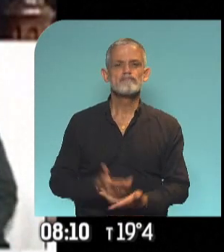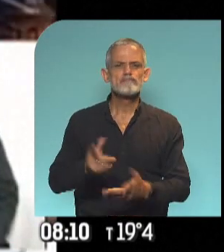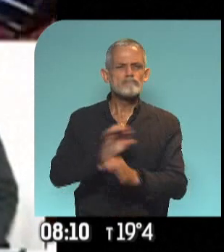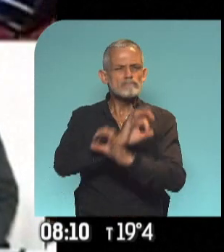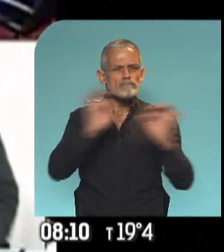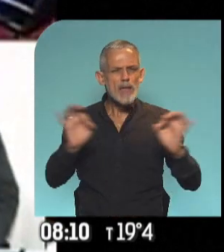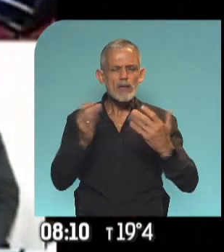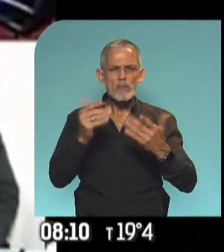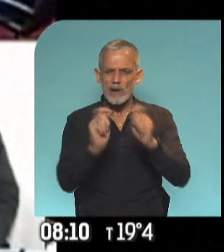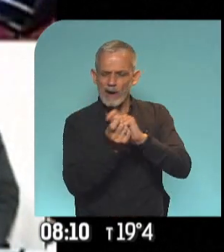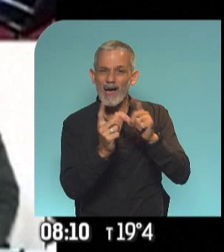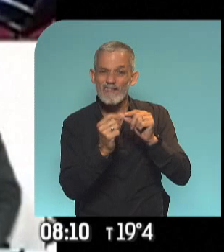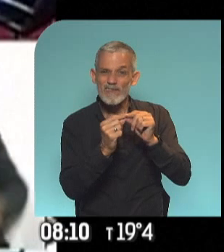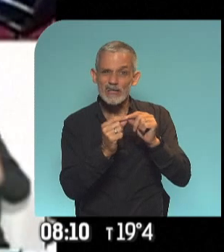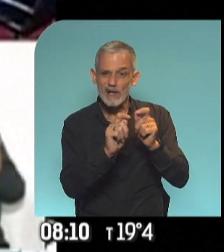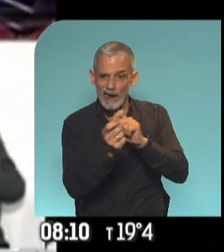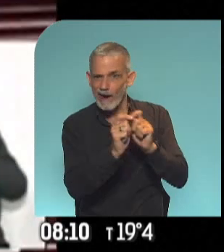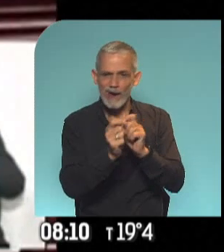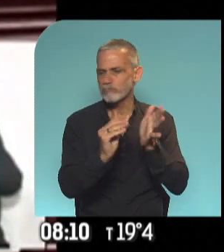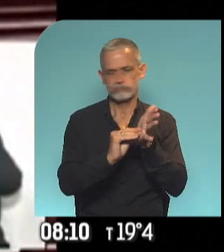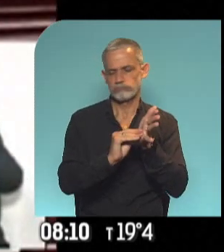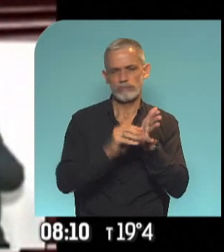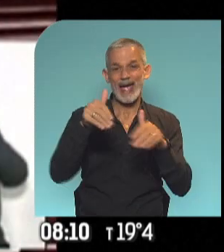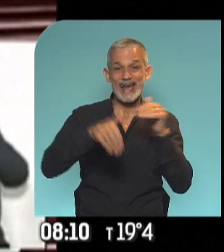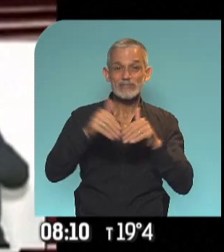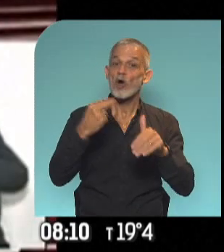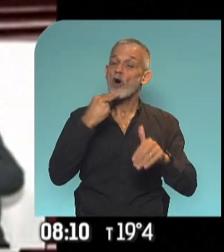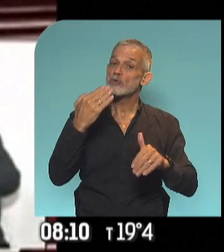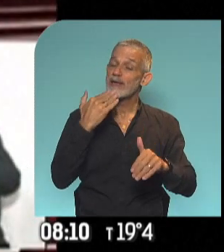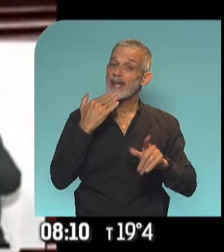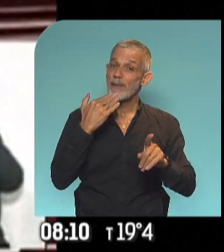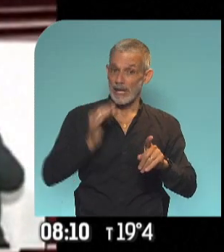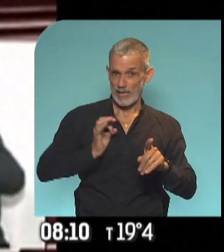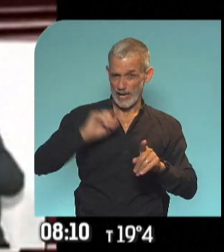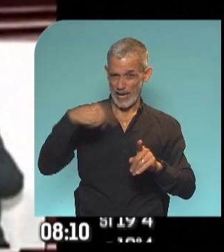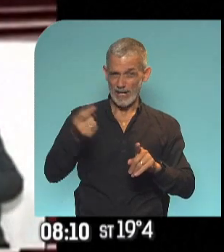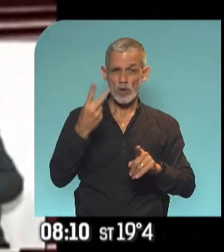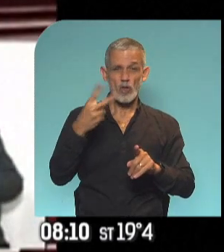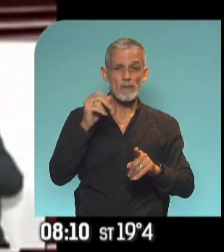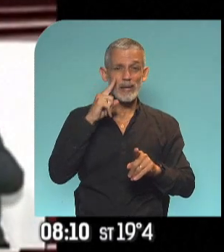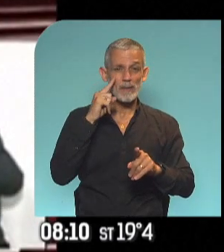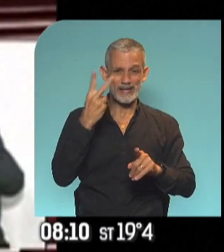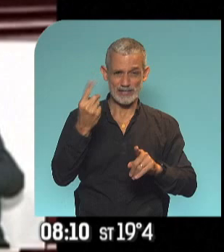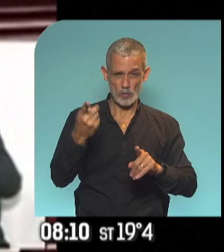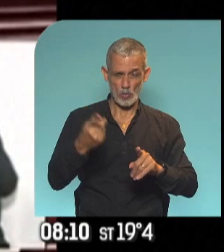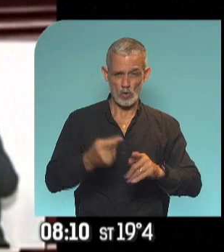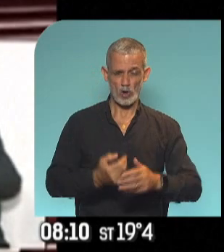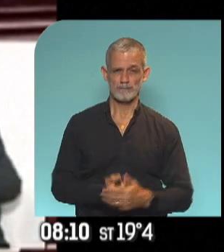Nadie puede cambiar la fecha convocada en las elecciones del 11 de abril del año 2021.